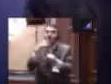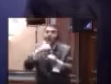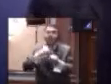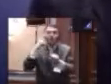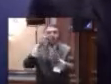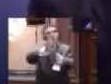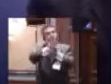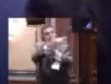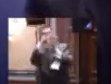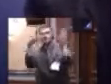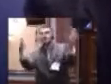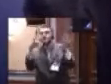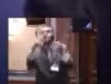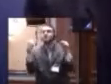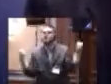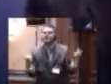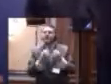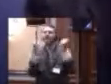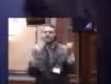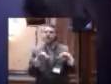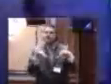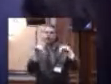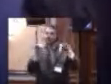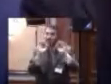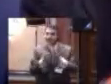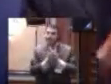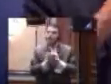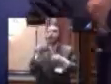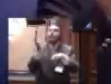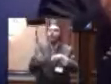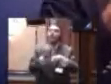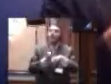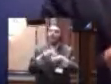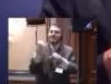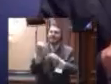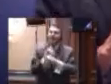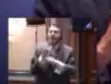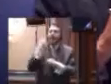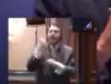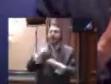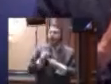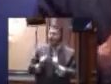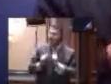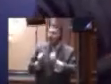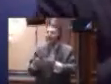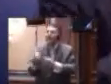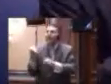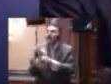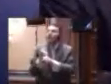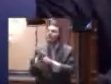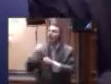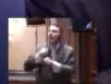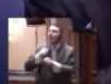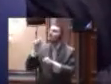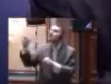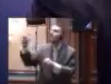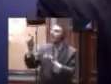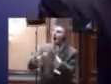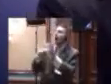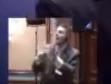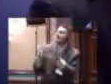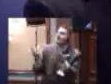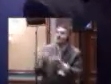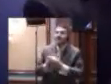tan novedosos que nos cuesta conceptualizarlos bajo los viejos moldes de la politología,